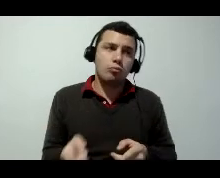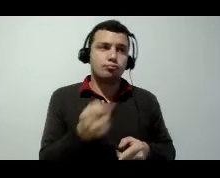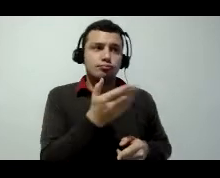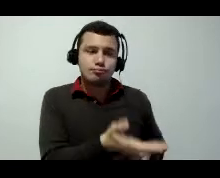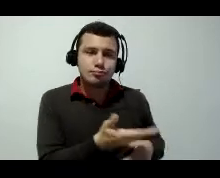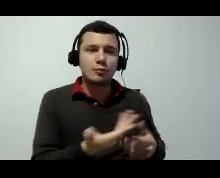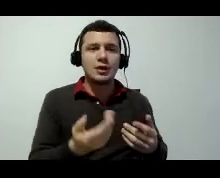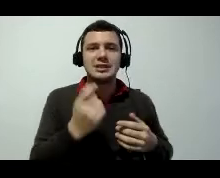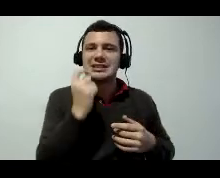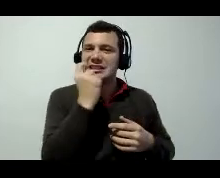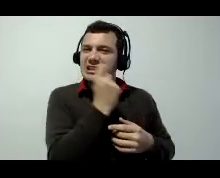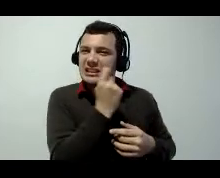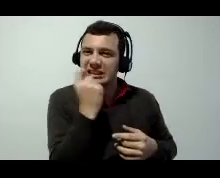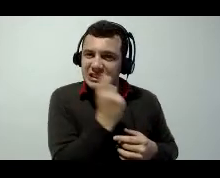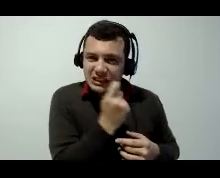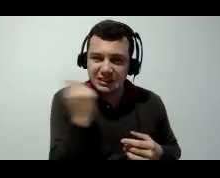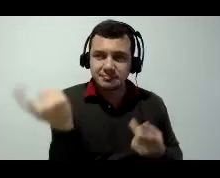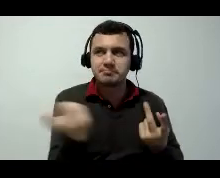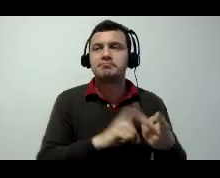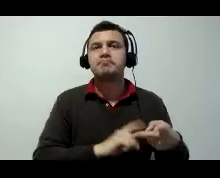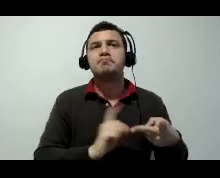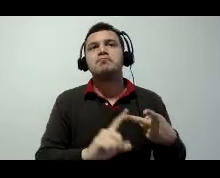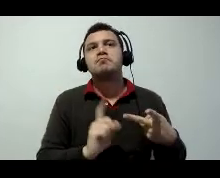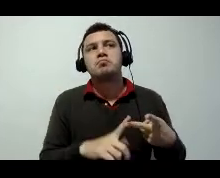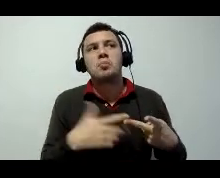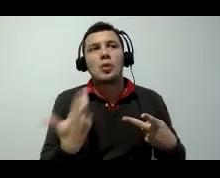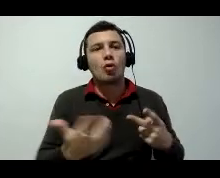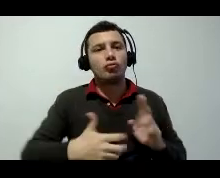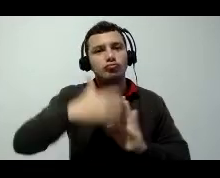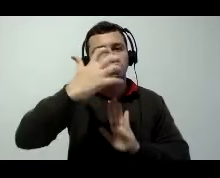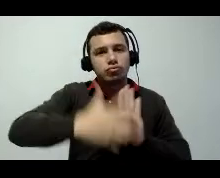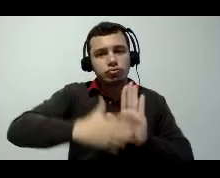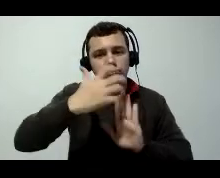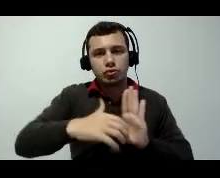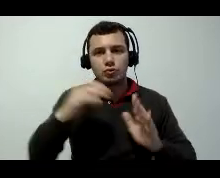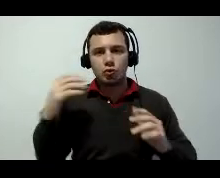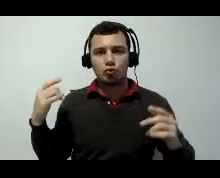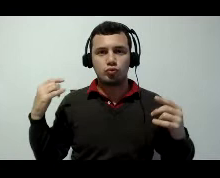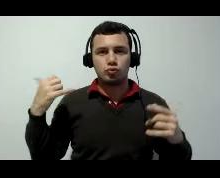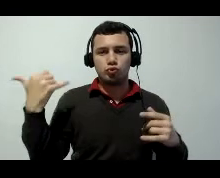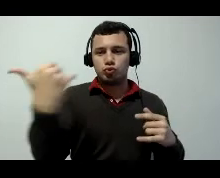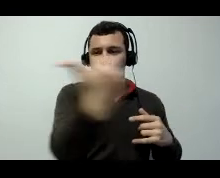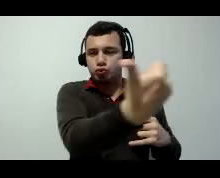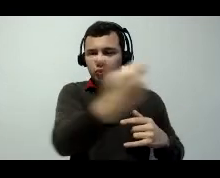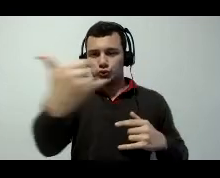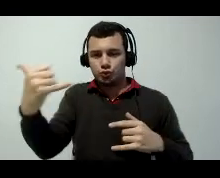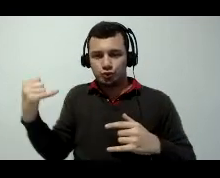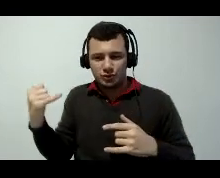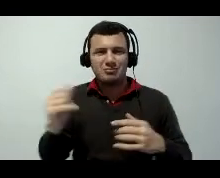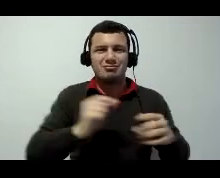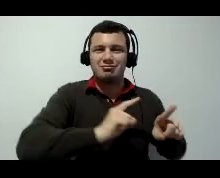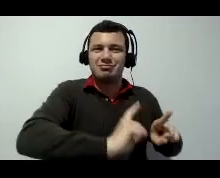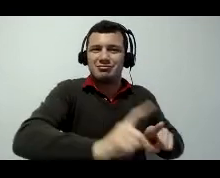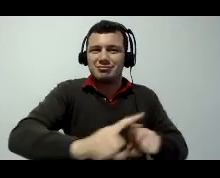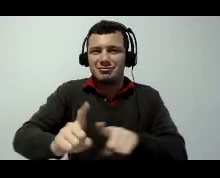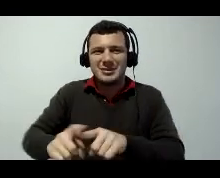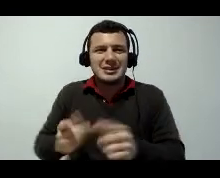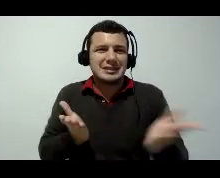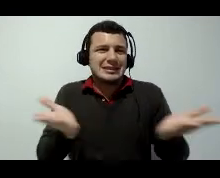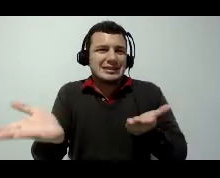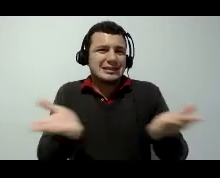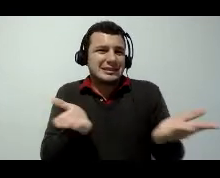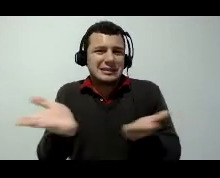odontología o un servicio de imágenes diagnósticas que atienda servicios ambulatorios. Entonces es bueno que nosotros nos vayamos